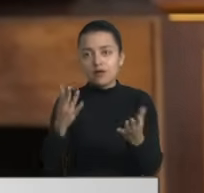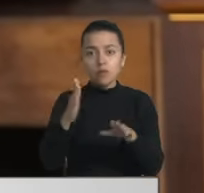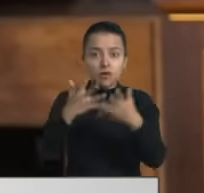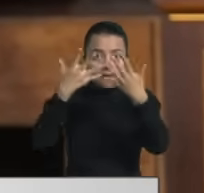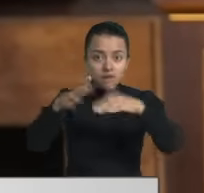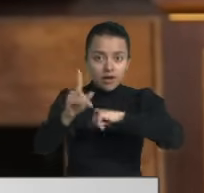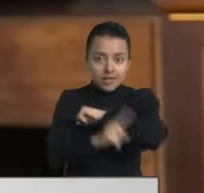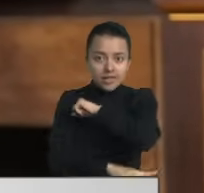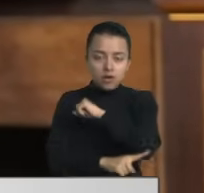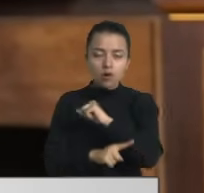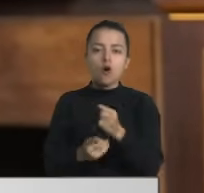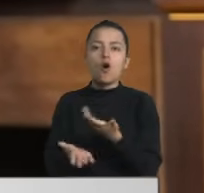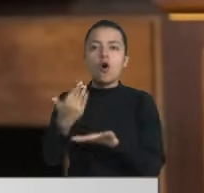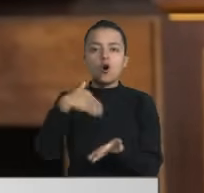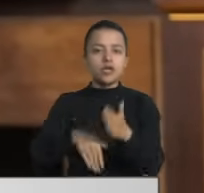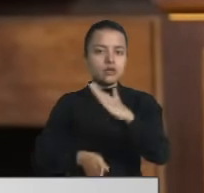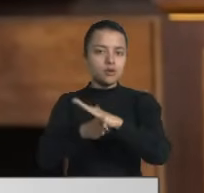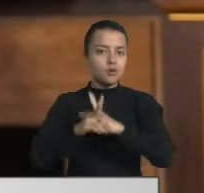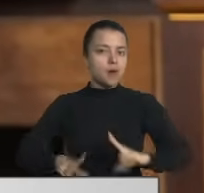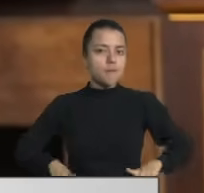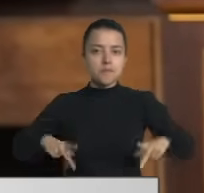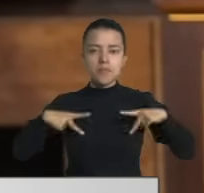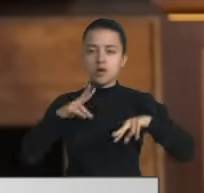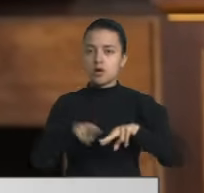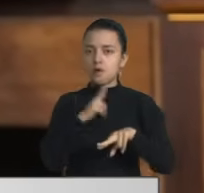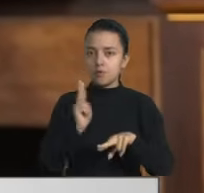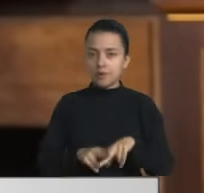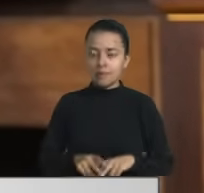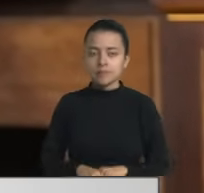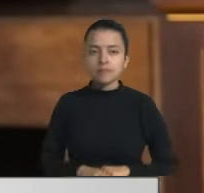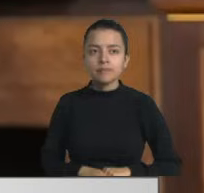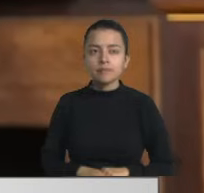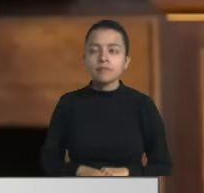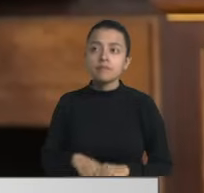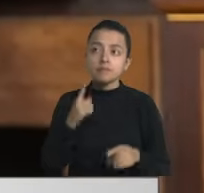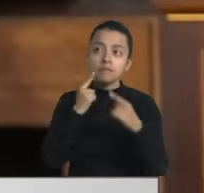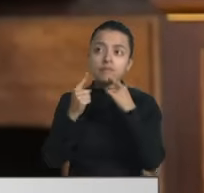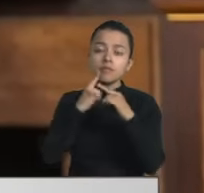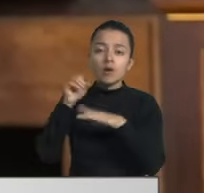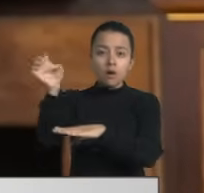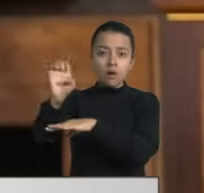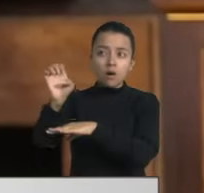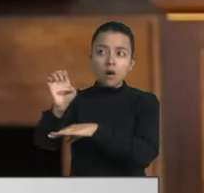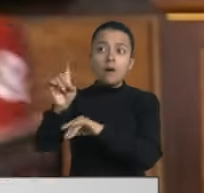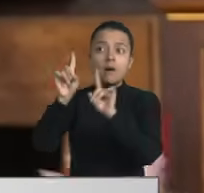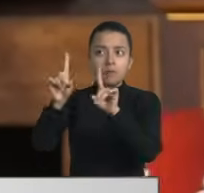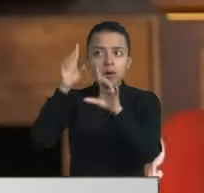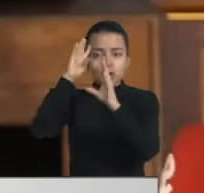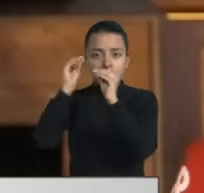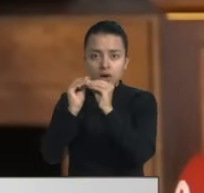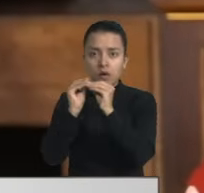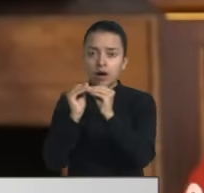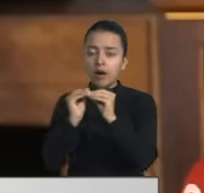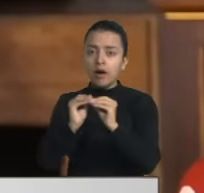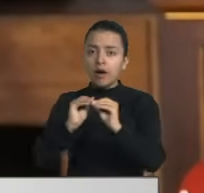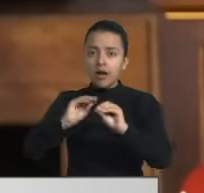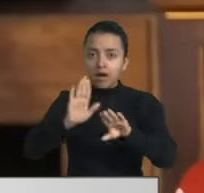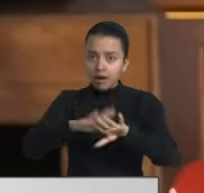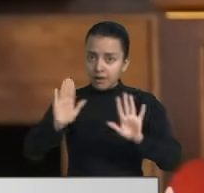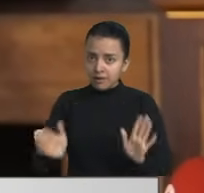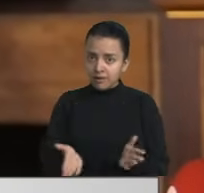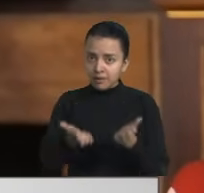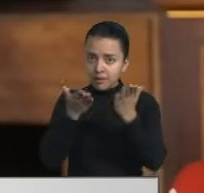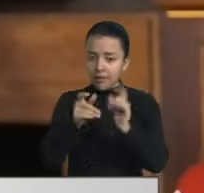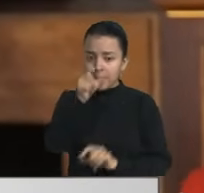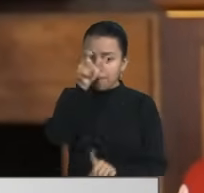terminen de pagar la pena. Así colaboramos con el gobierno del Ecuador, pero también con la resocialización de estas personas. Sí. Ministro, el presidente de